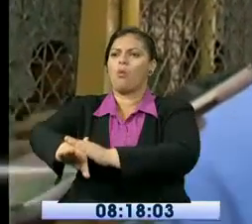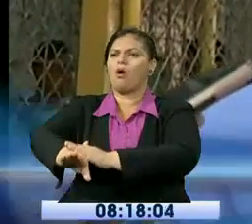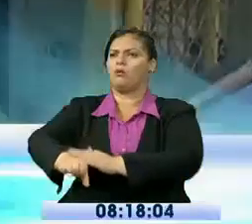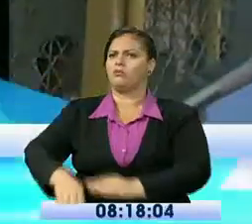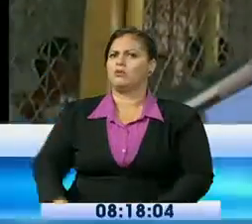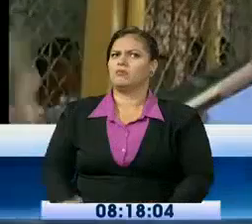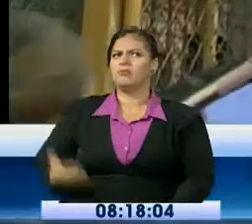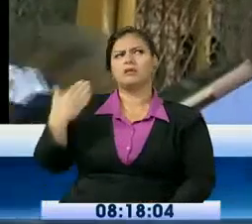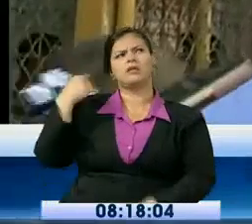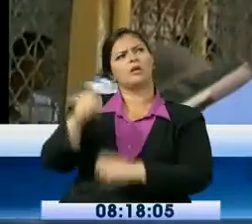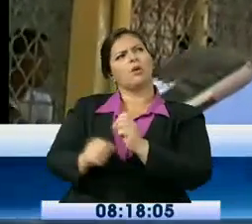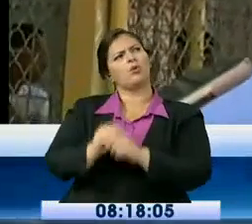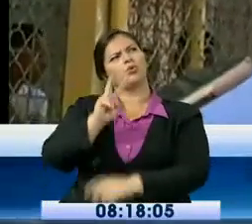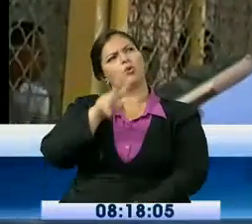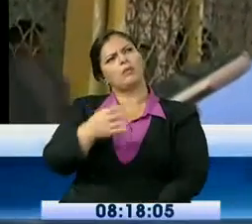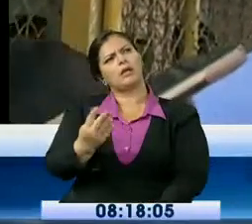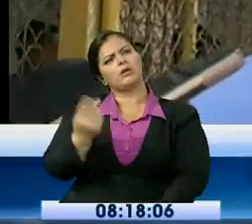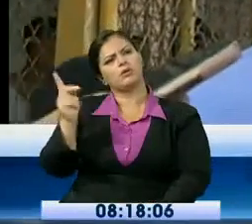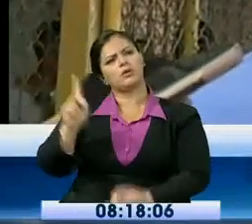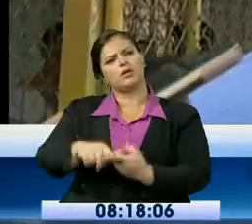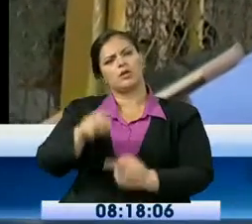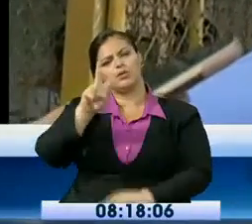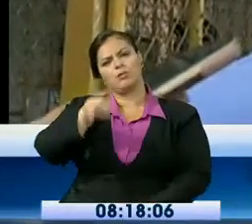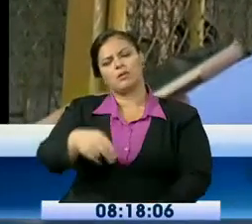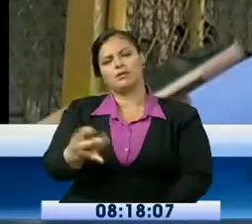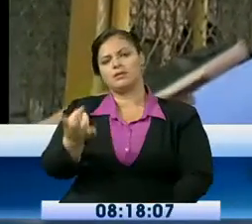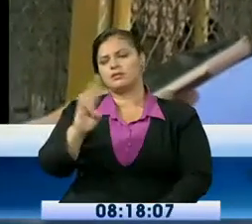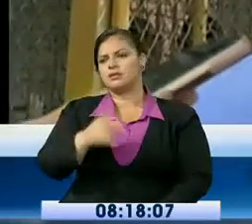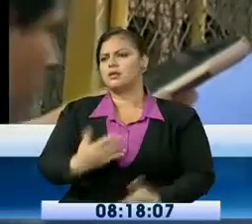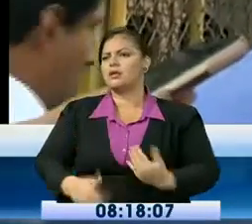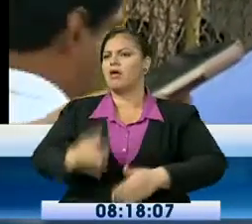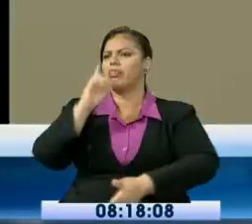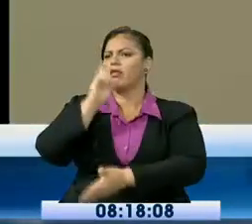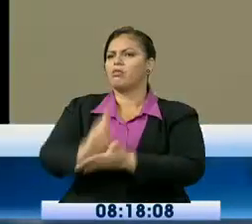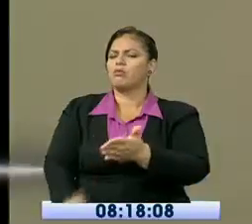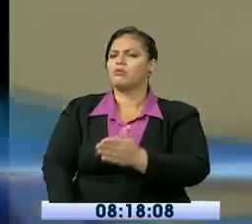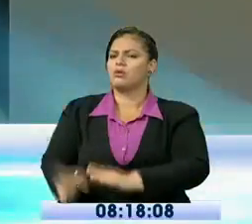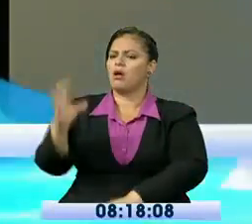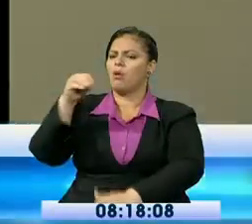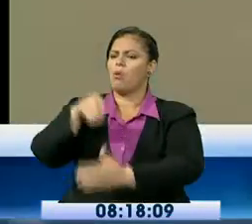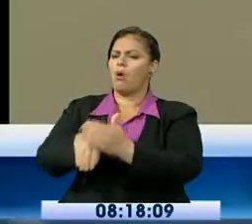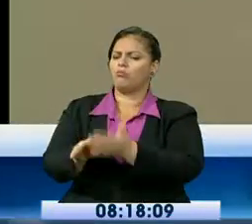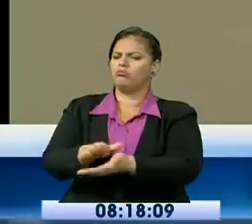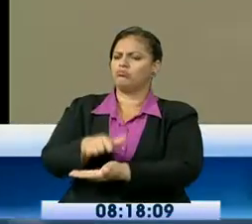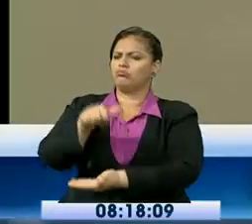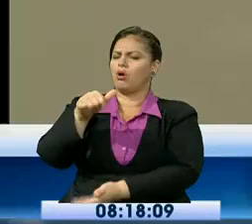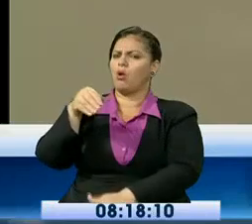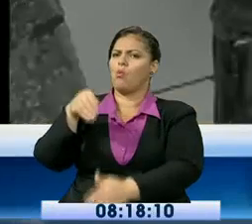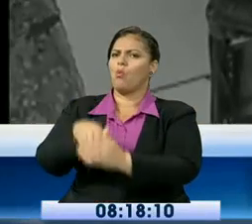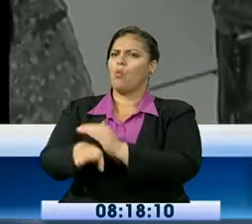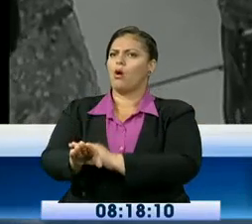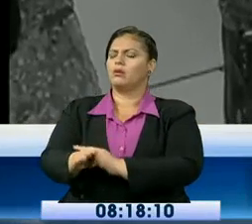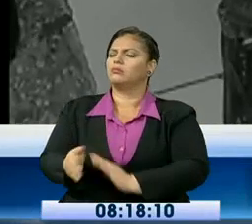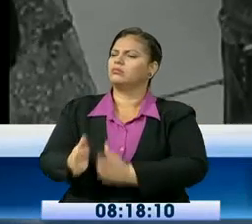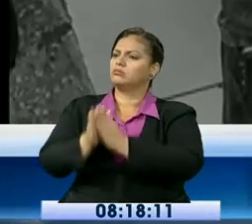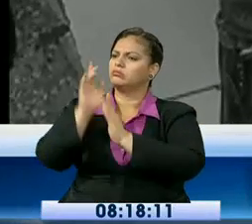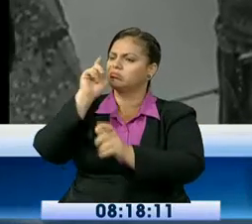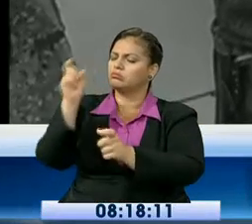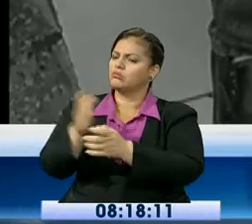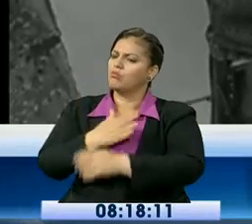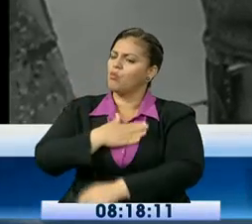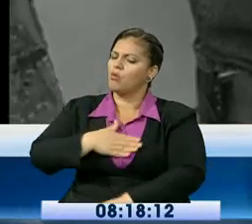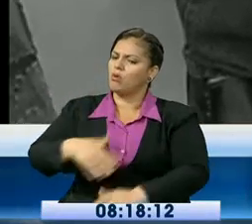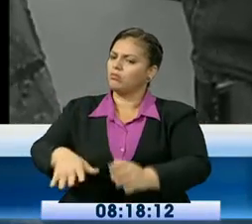el año 2014 y 2017, le hemos pedido a la fiscalía que los reabra. Otro caso que también causó conmoción fue el protagonizado por